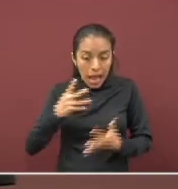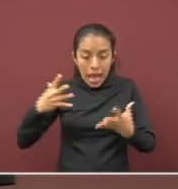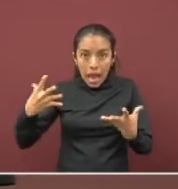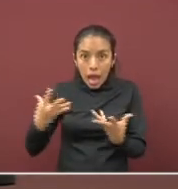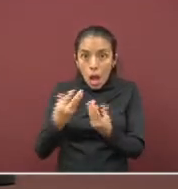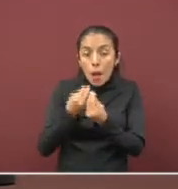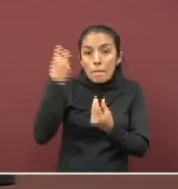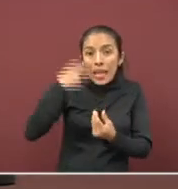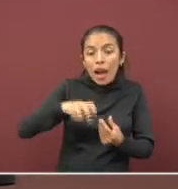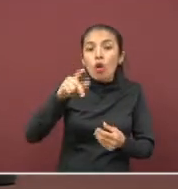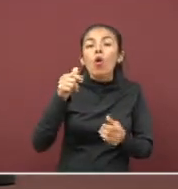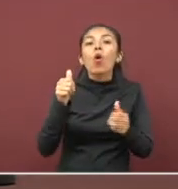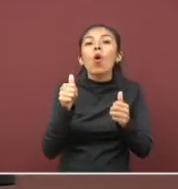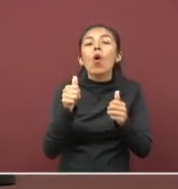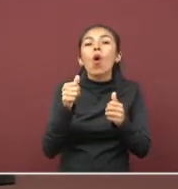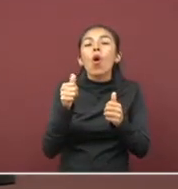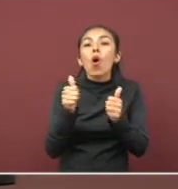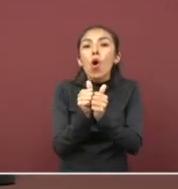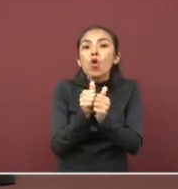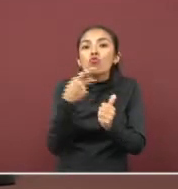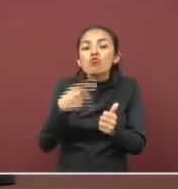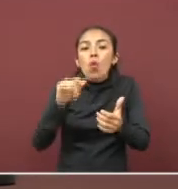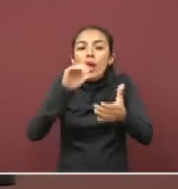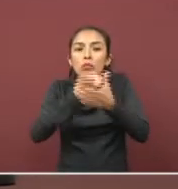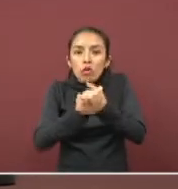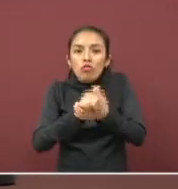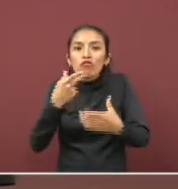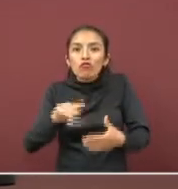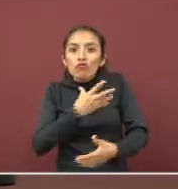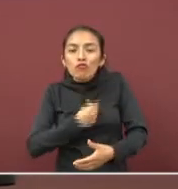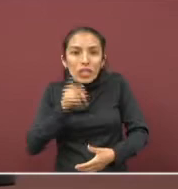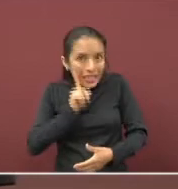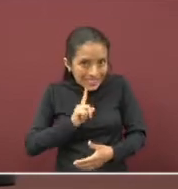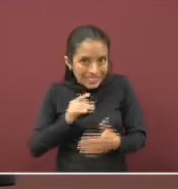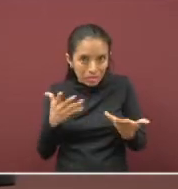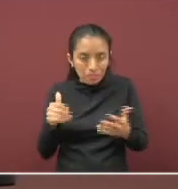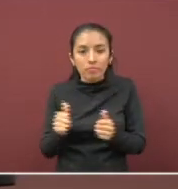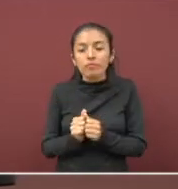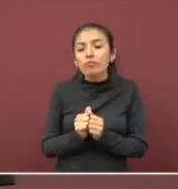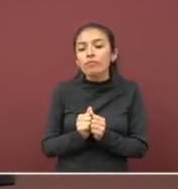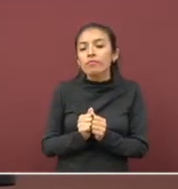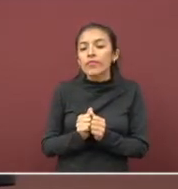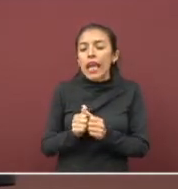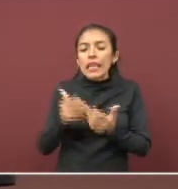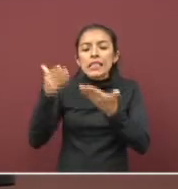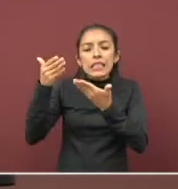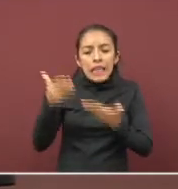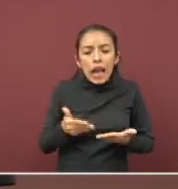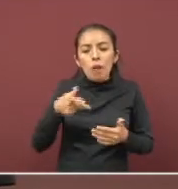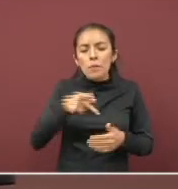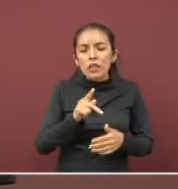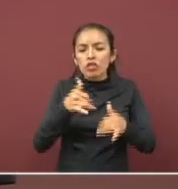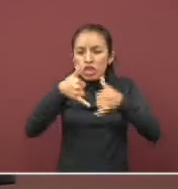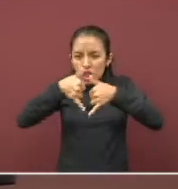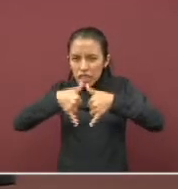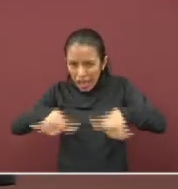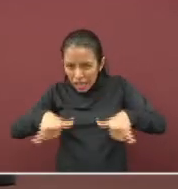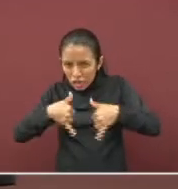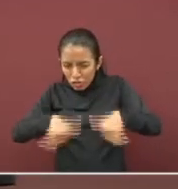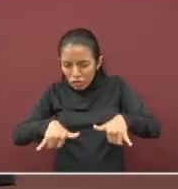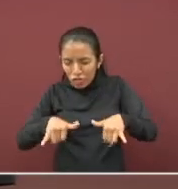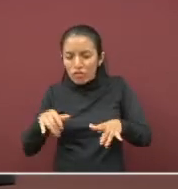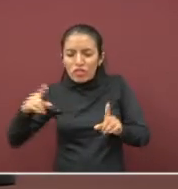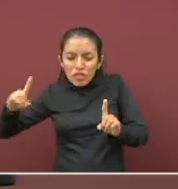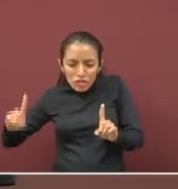al llegar a casa de la señora de 70 años su yerno se le acercó